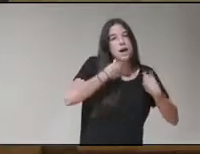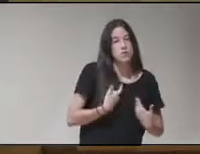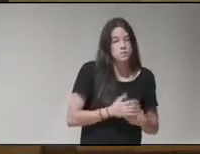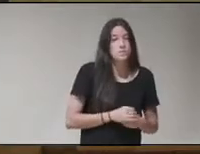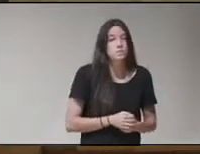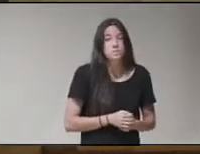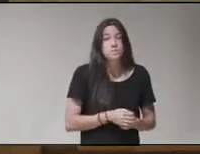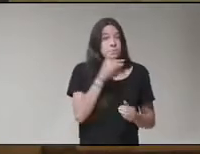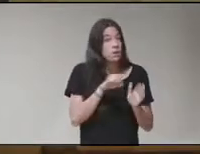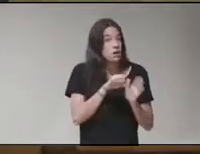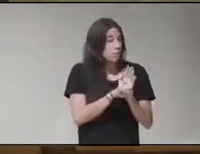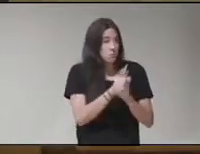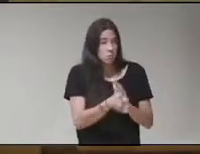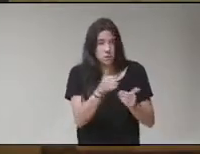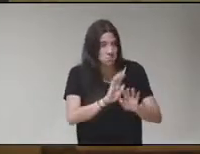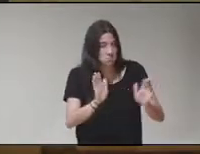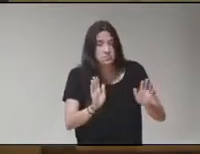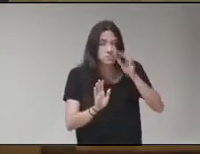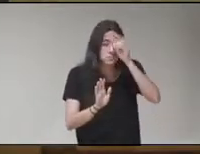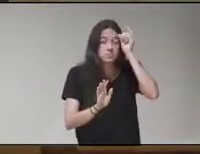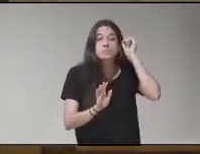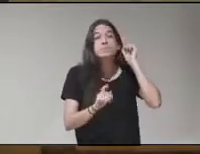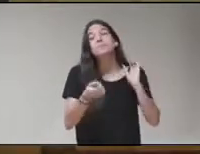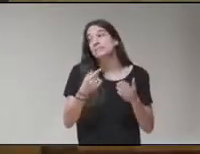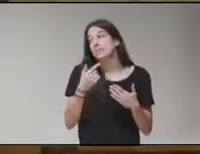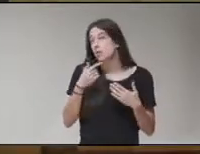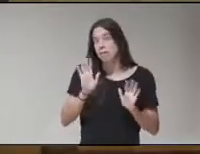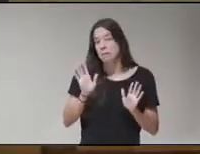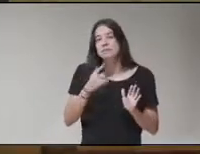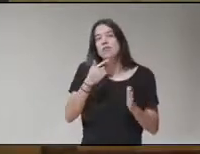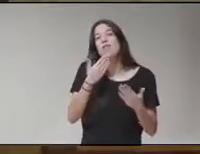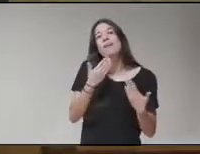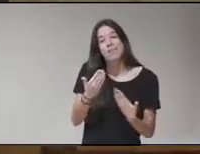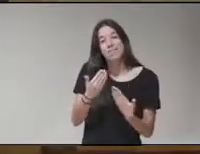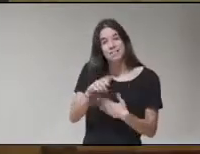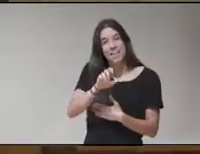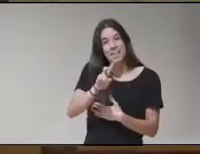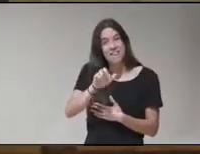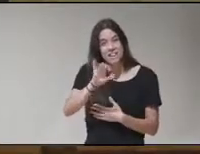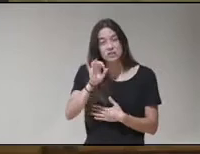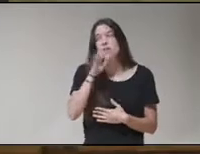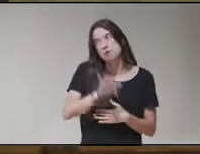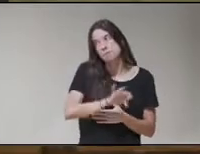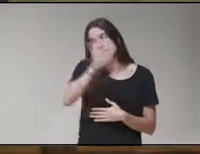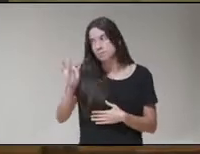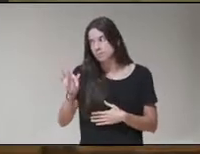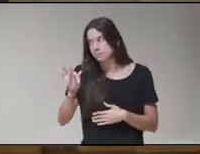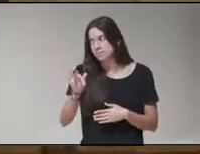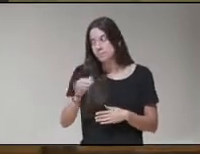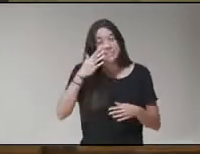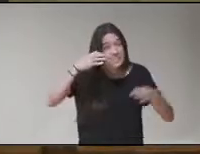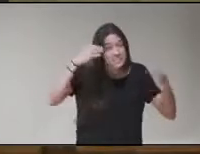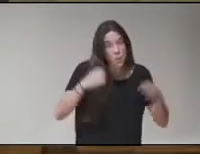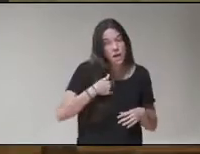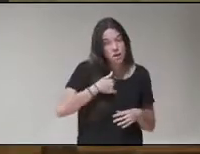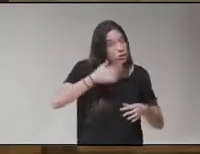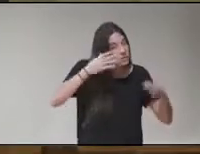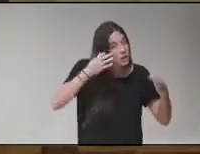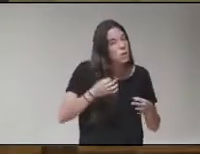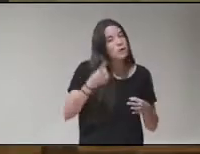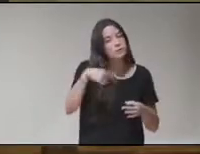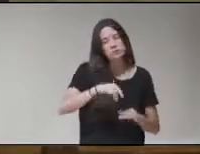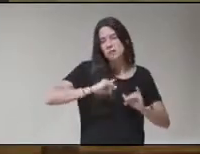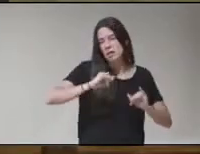más, y volviendo a agradecer a Evaristo su presencia hoy aquí, le paso la palabra. Estoy segura de que vamos a